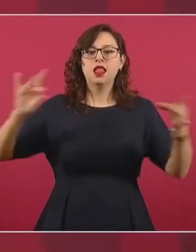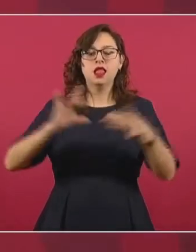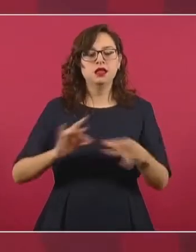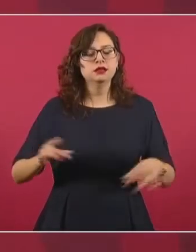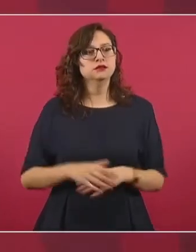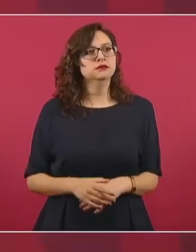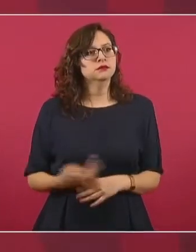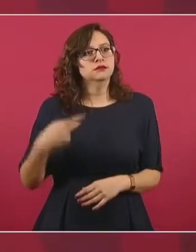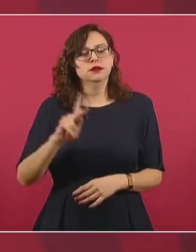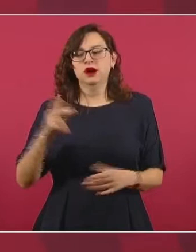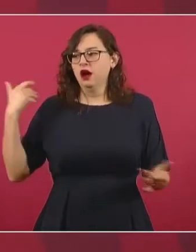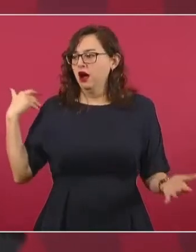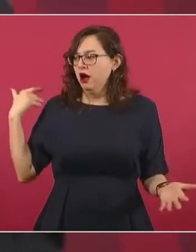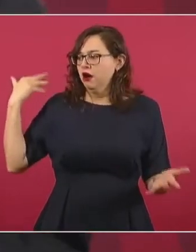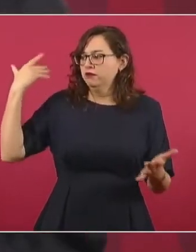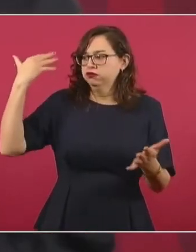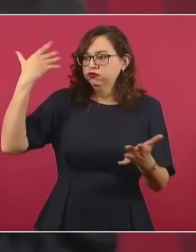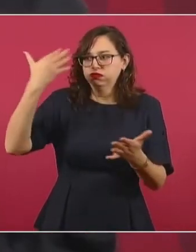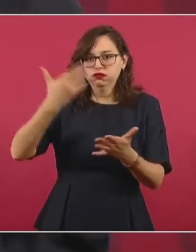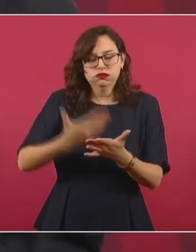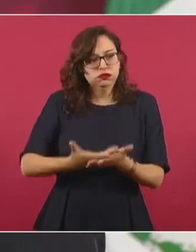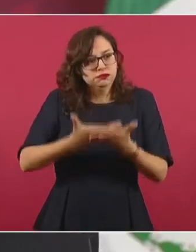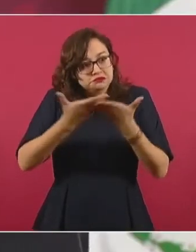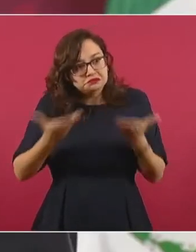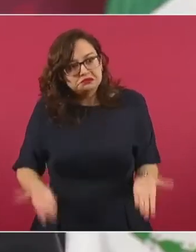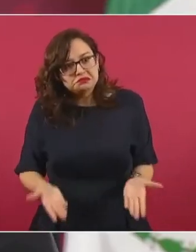preponderante y doña preponderante,